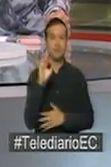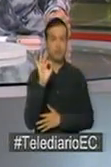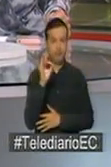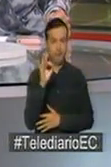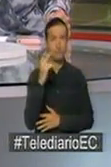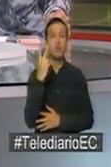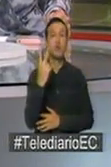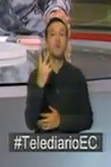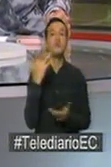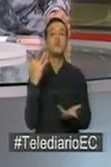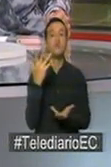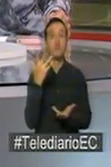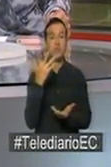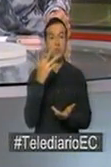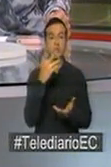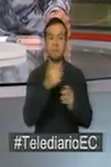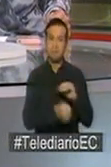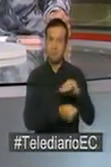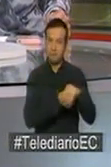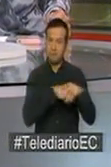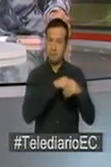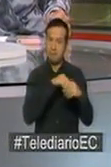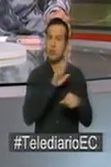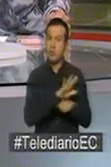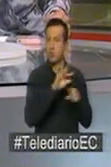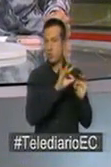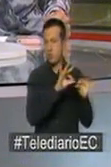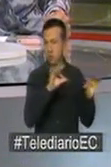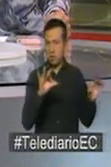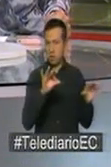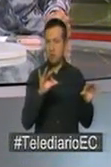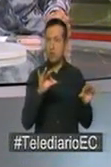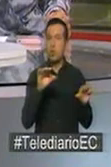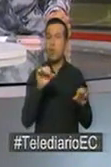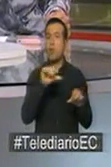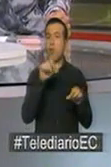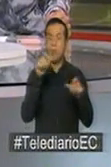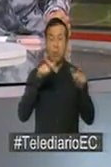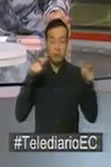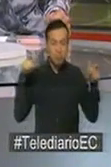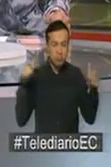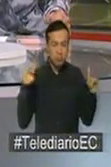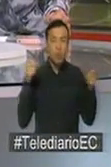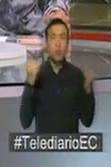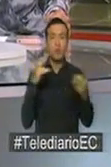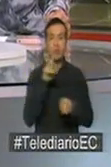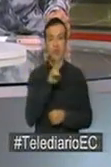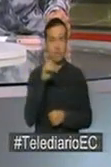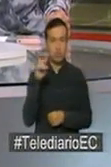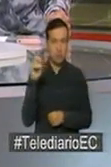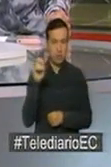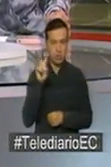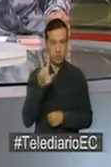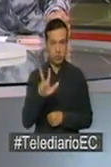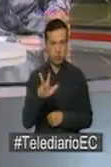se encuentran ingresados con pronóstico reservado, mientras el cerco epidemiológico asciende a